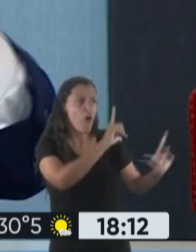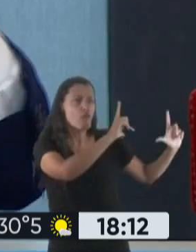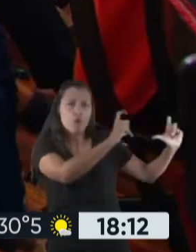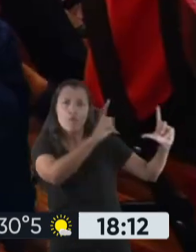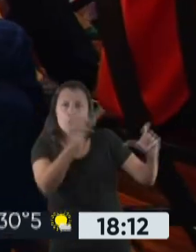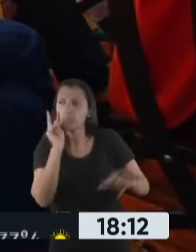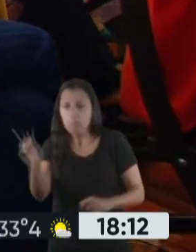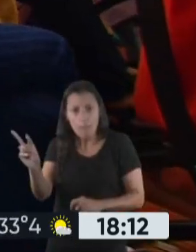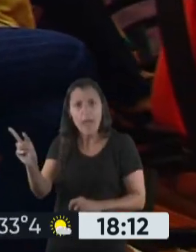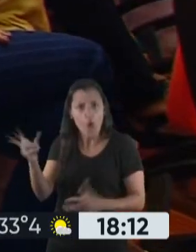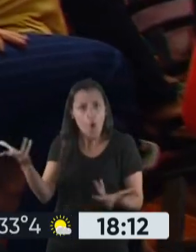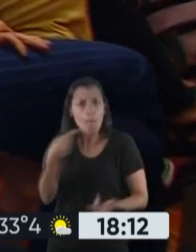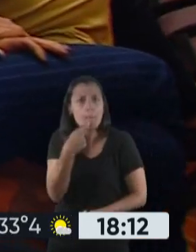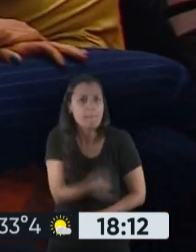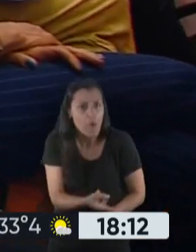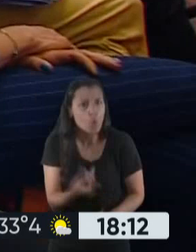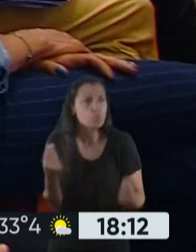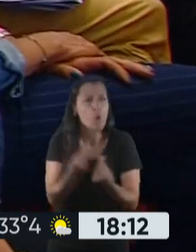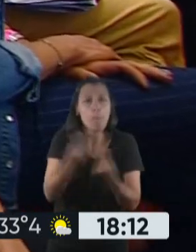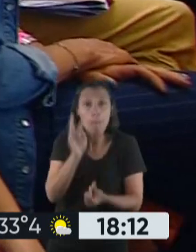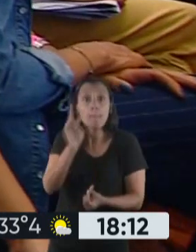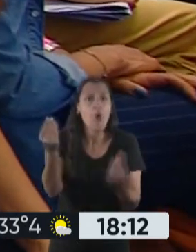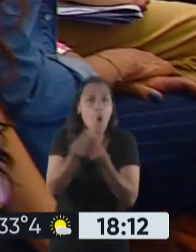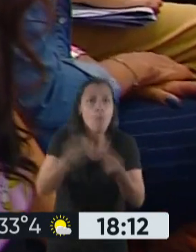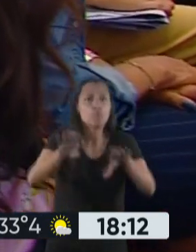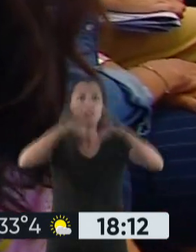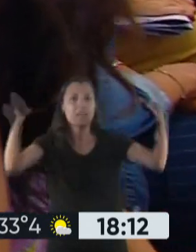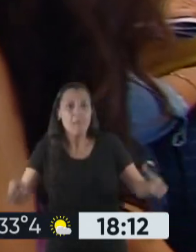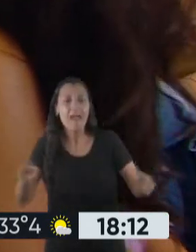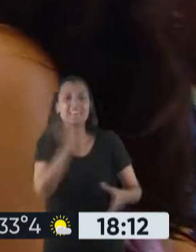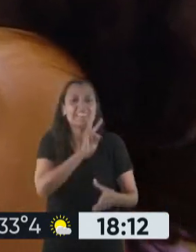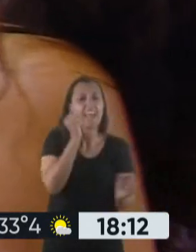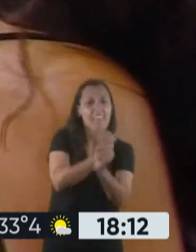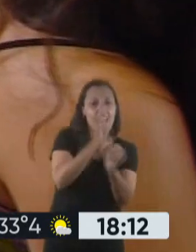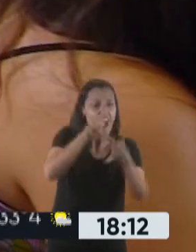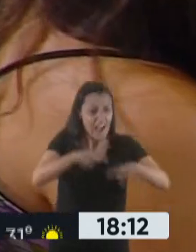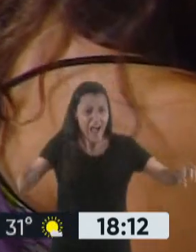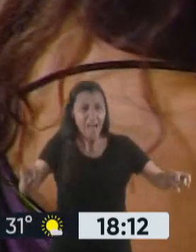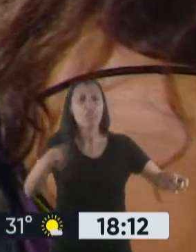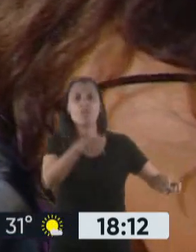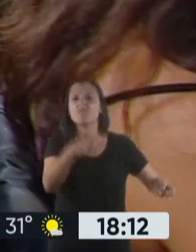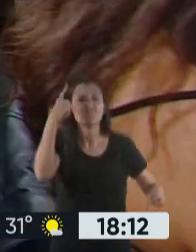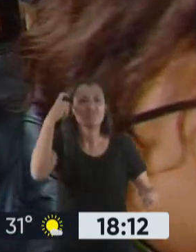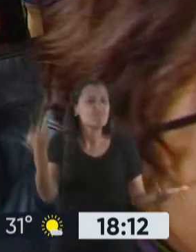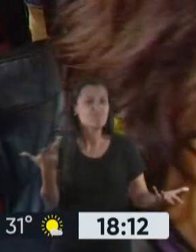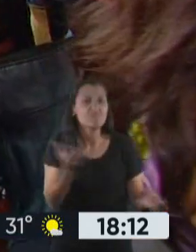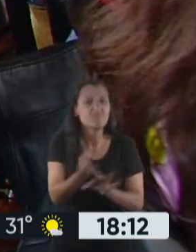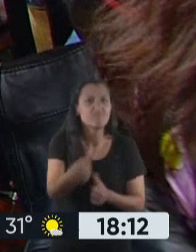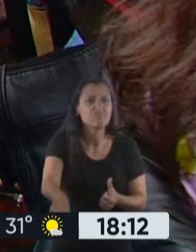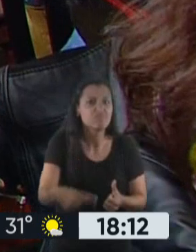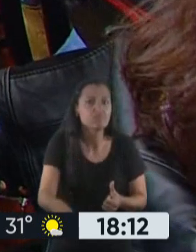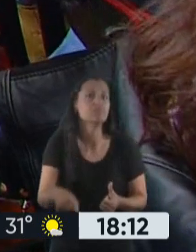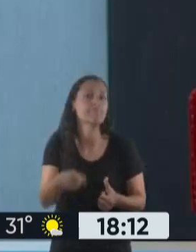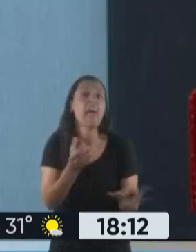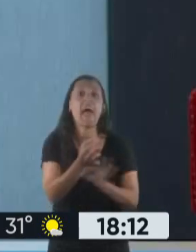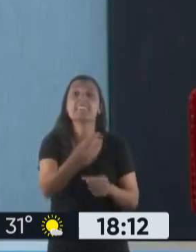funcionaba, y eran enormes mesas donde había chicas trabajando. ¿Y qué aprendían ahí? Aprendían las